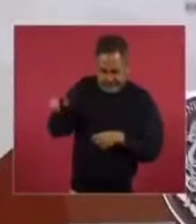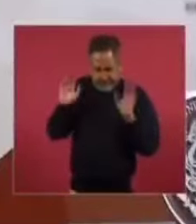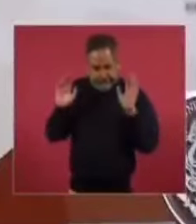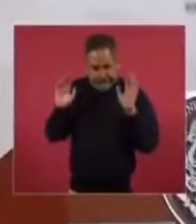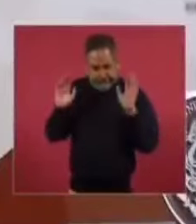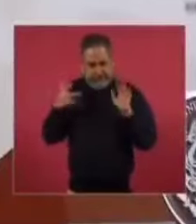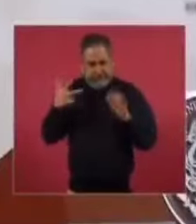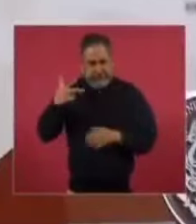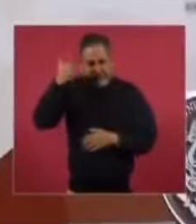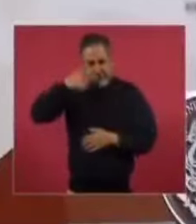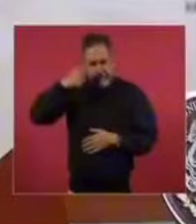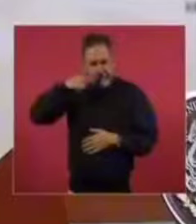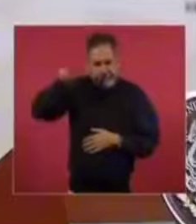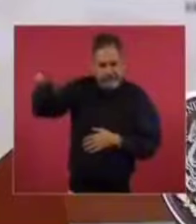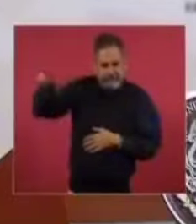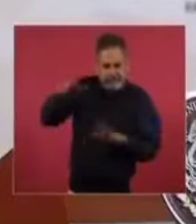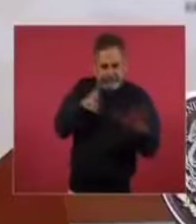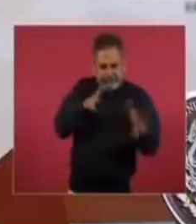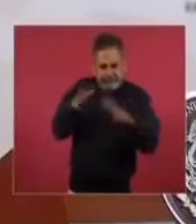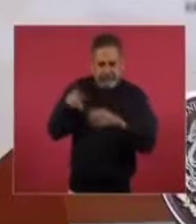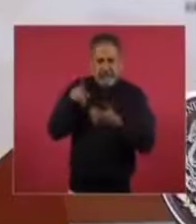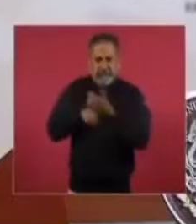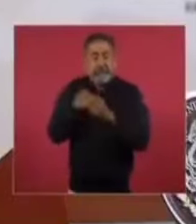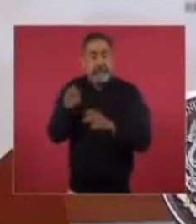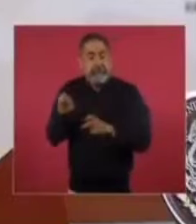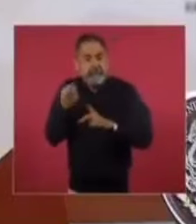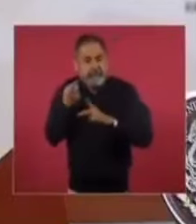la reserva de petróleo más grande que existe.